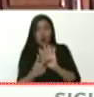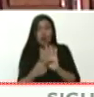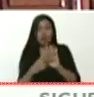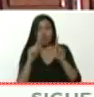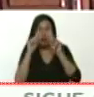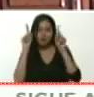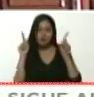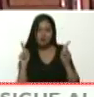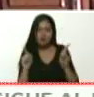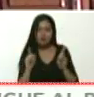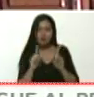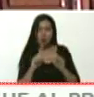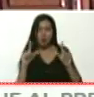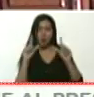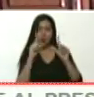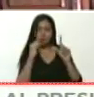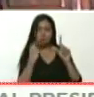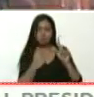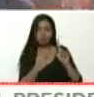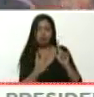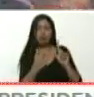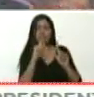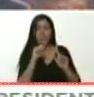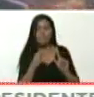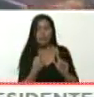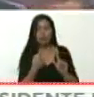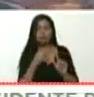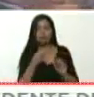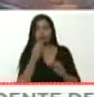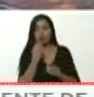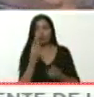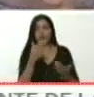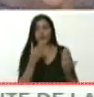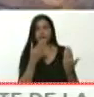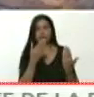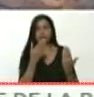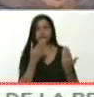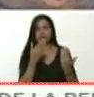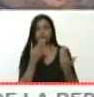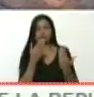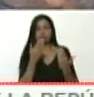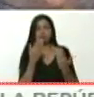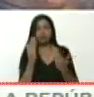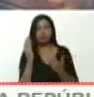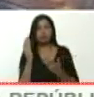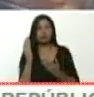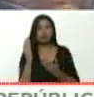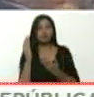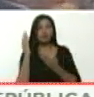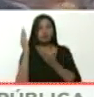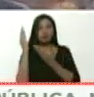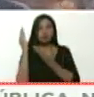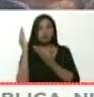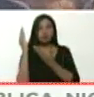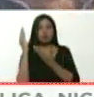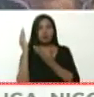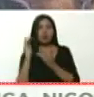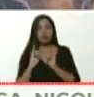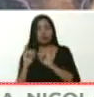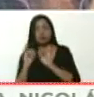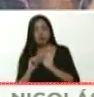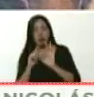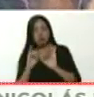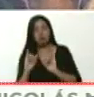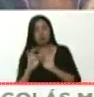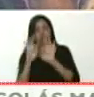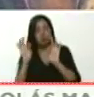cuadro alegórico, histórico, que está aquí en este salón Boyacá, salón de los